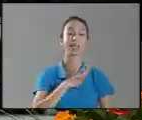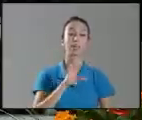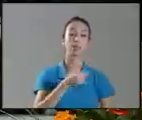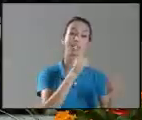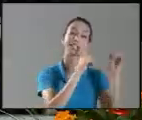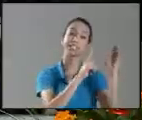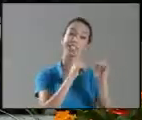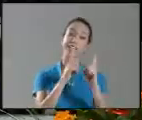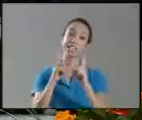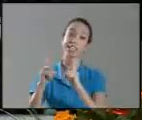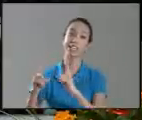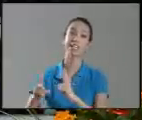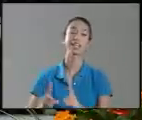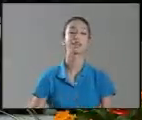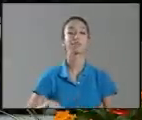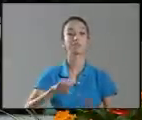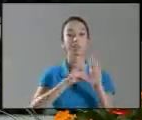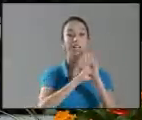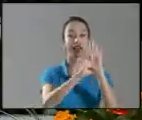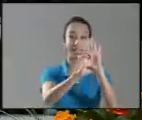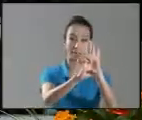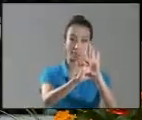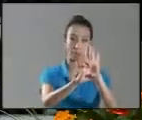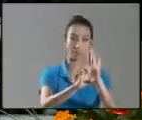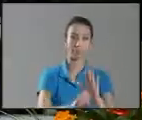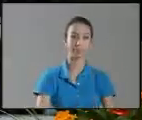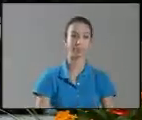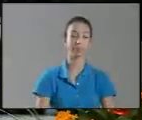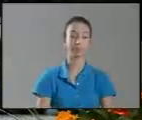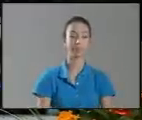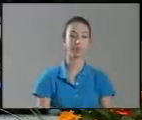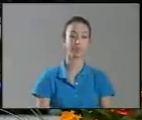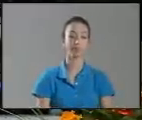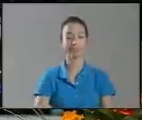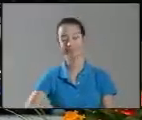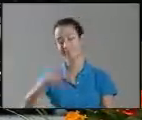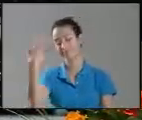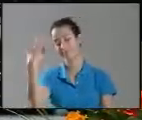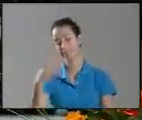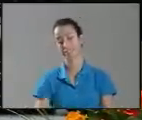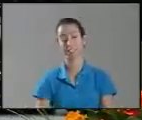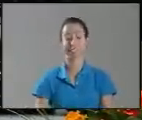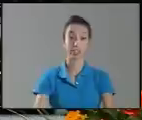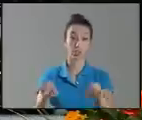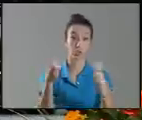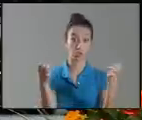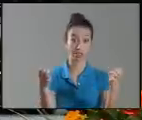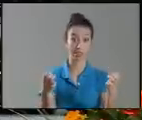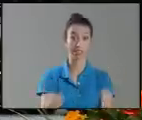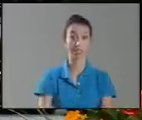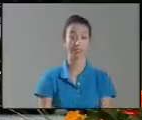Este es el prototipo. Este es el que tenemos que seguir el ejemplo.